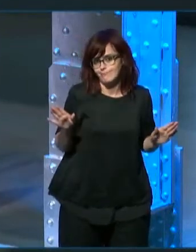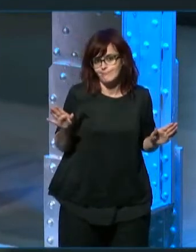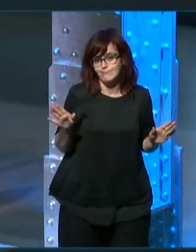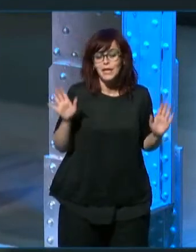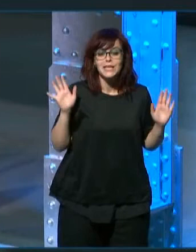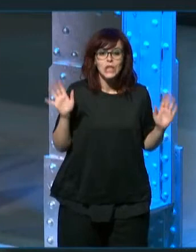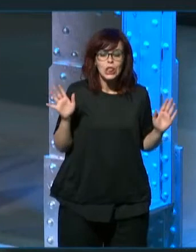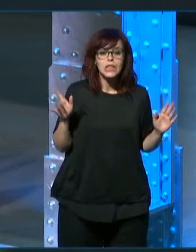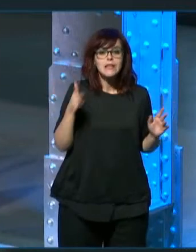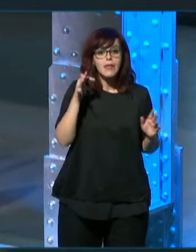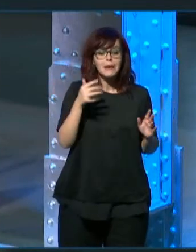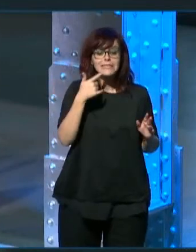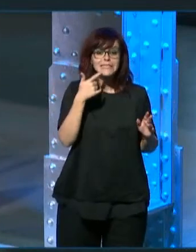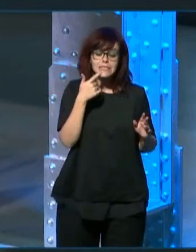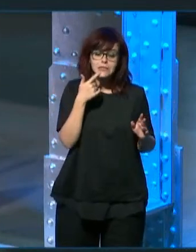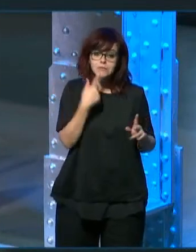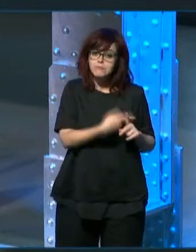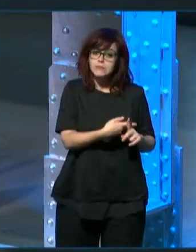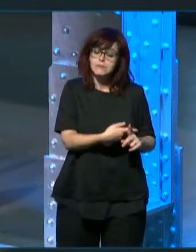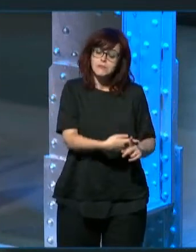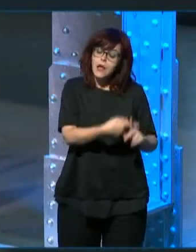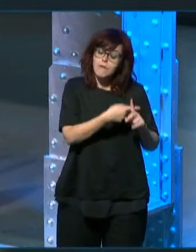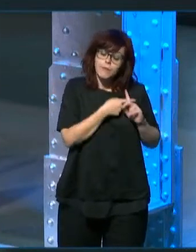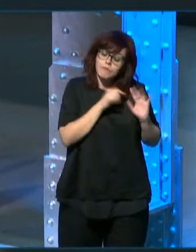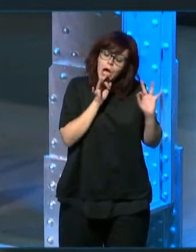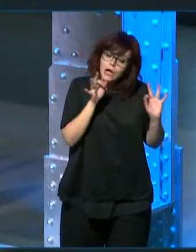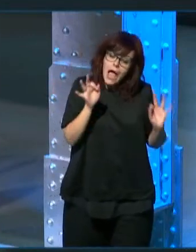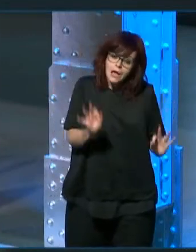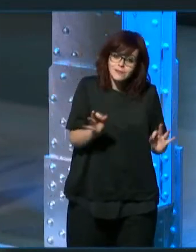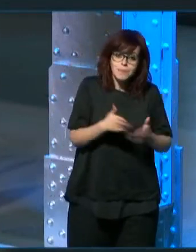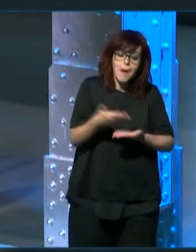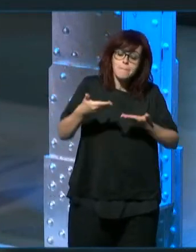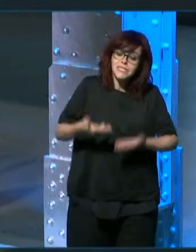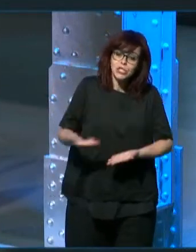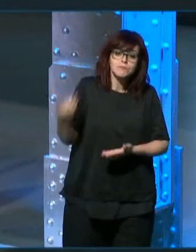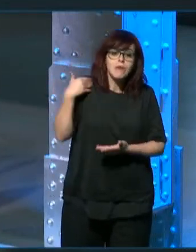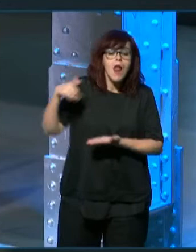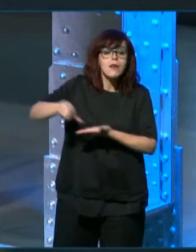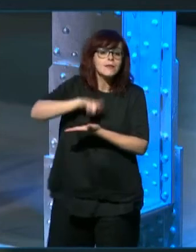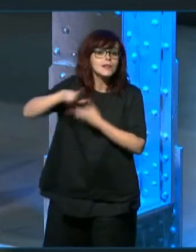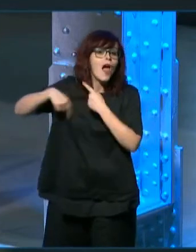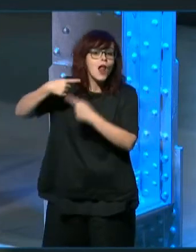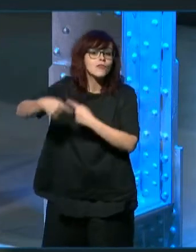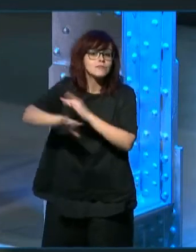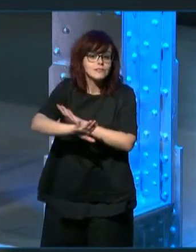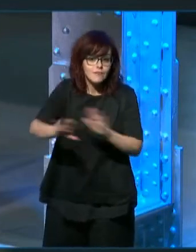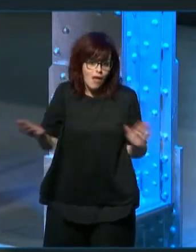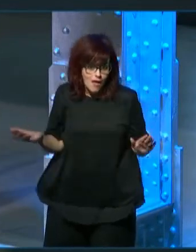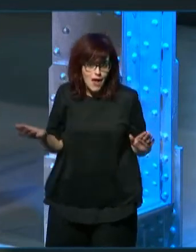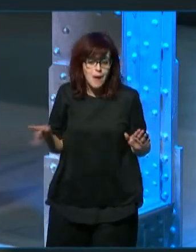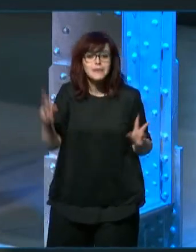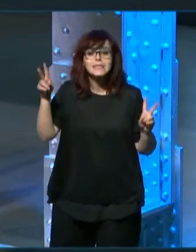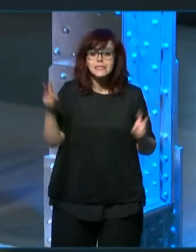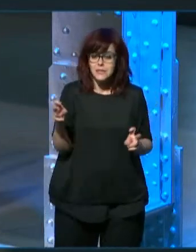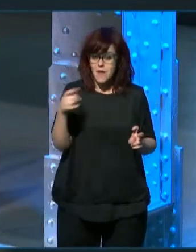Y cargas con tu tradición literaria. A mí el documental me gusta muchísimo, ya la primera vez que lo vi ya